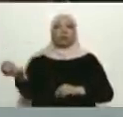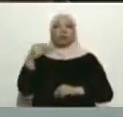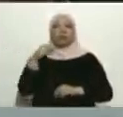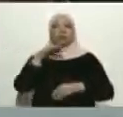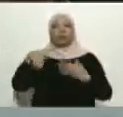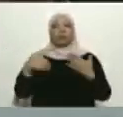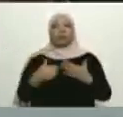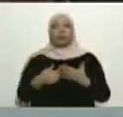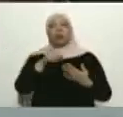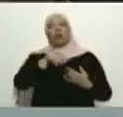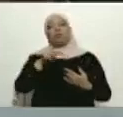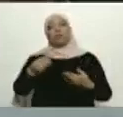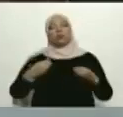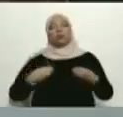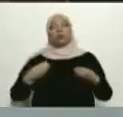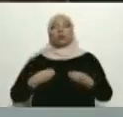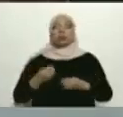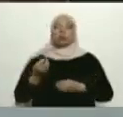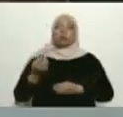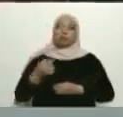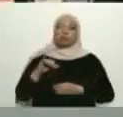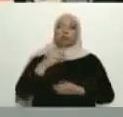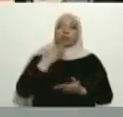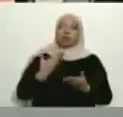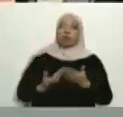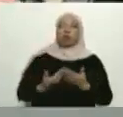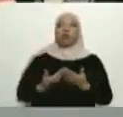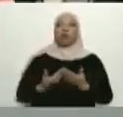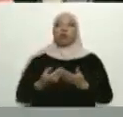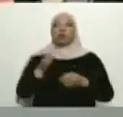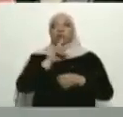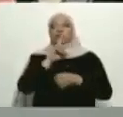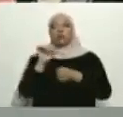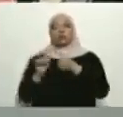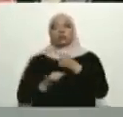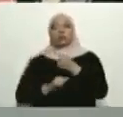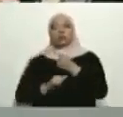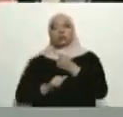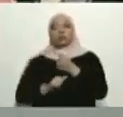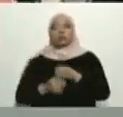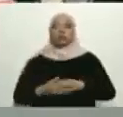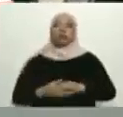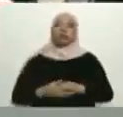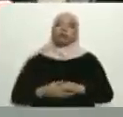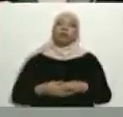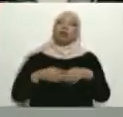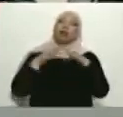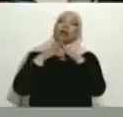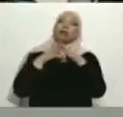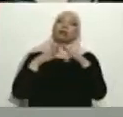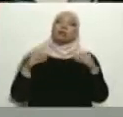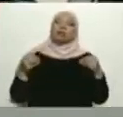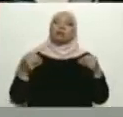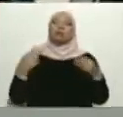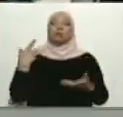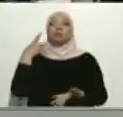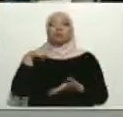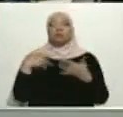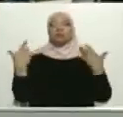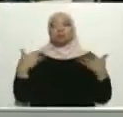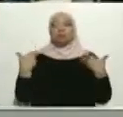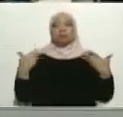entre todos los organismos de Seguridad Ciudadana Muchas gracias vicepresidenta bueno el día todos estos días ha rebozado a la